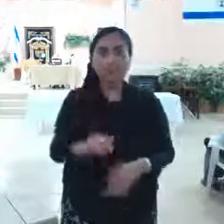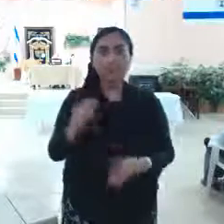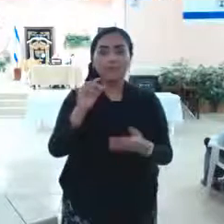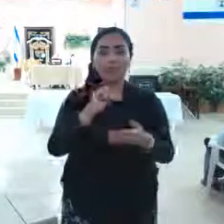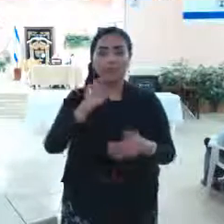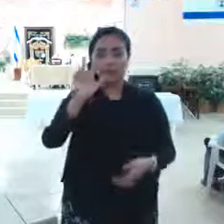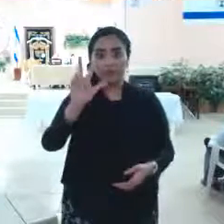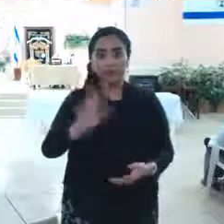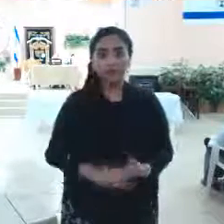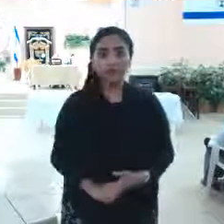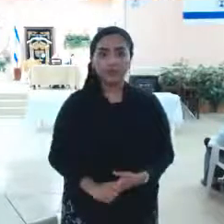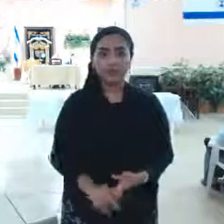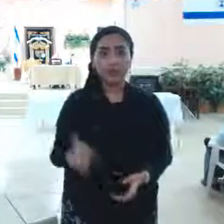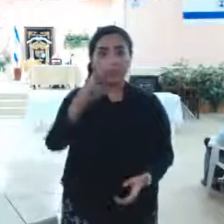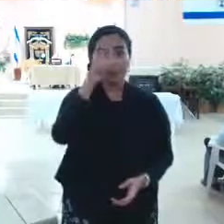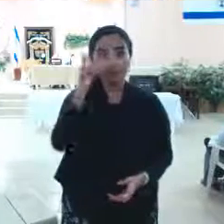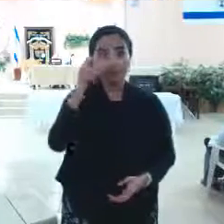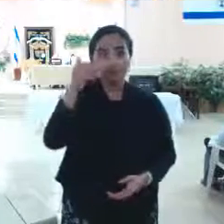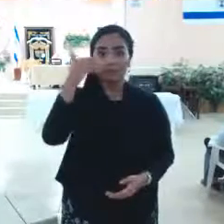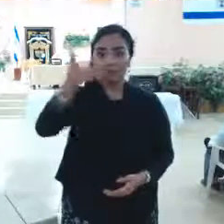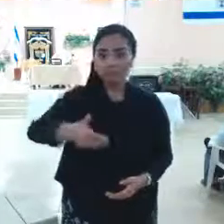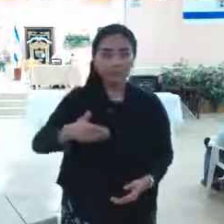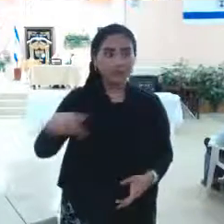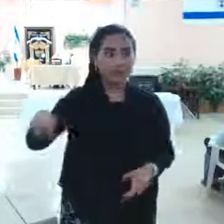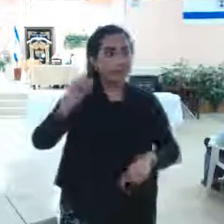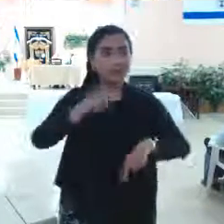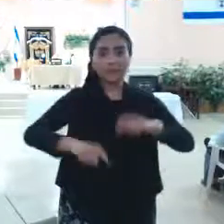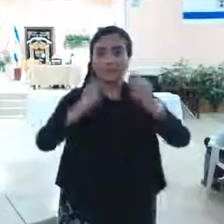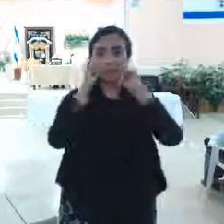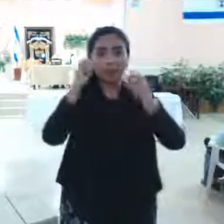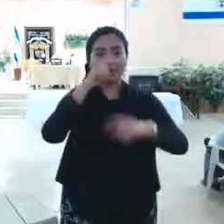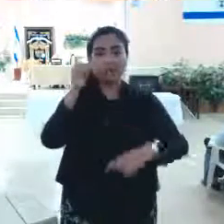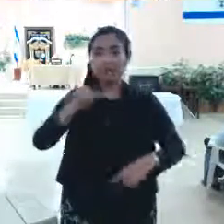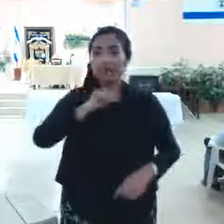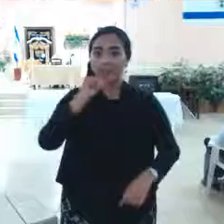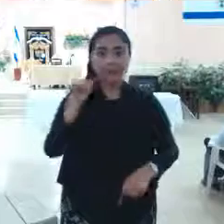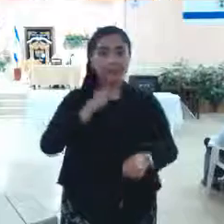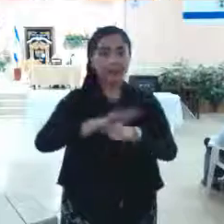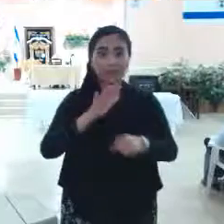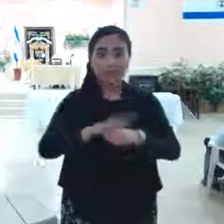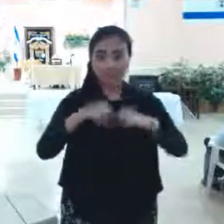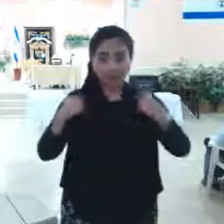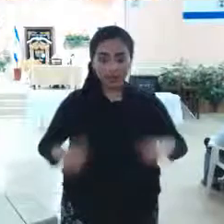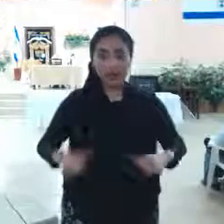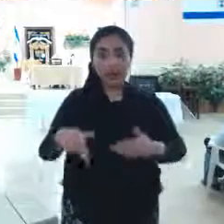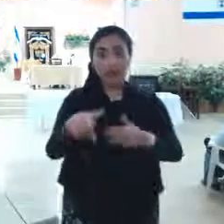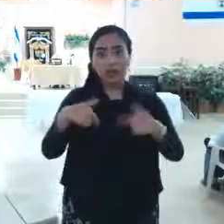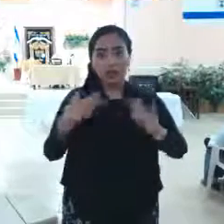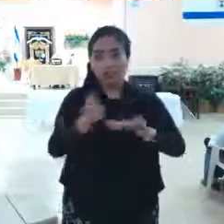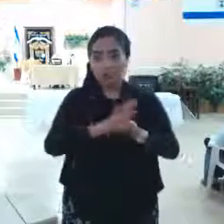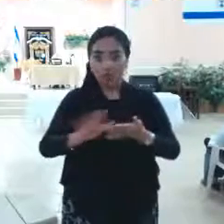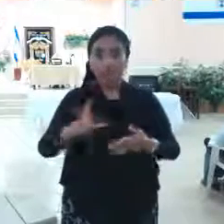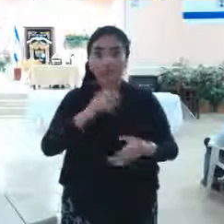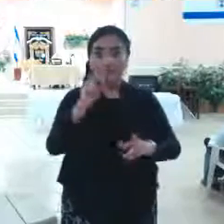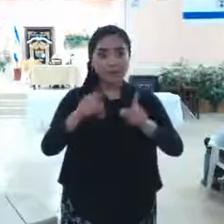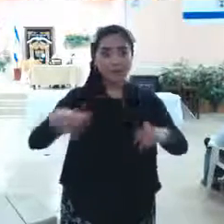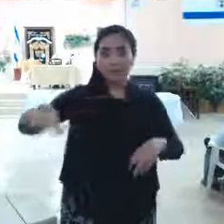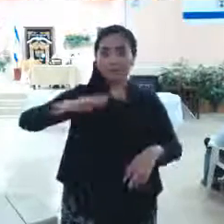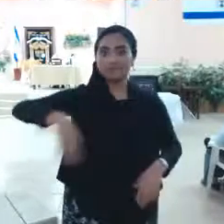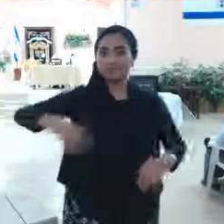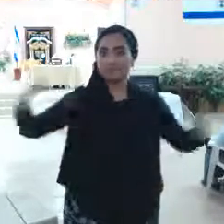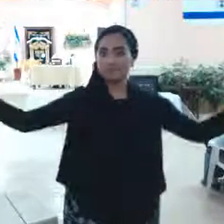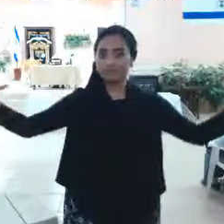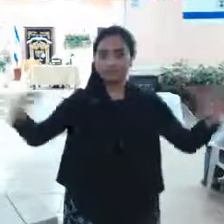a 3. tragedy. 3. Porque entonces no la podían celebrar por cuanto no había suficientes cuanín santificados, ni el pueblo se había reunido